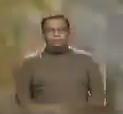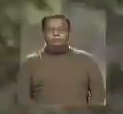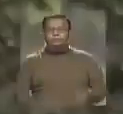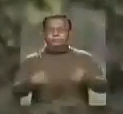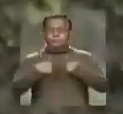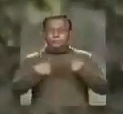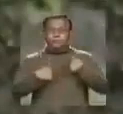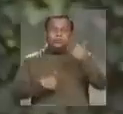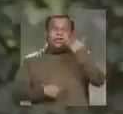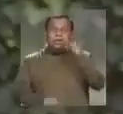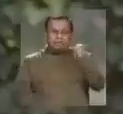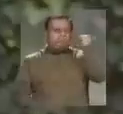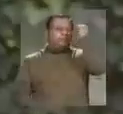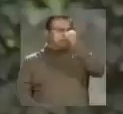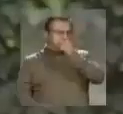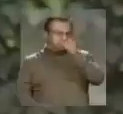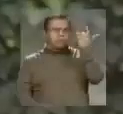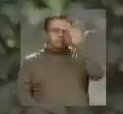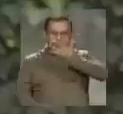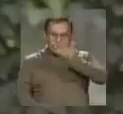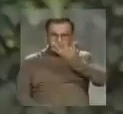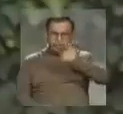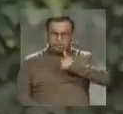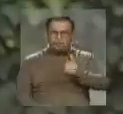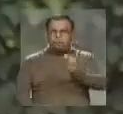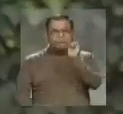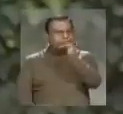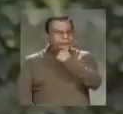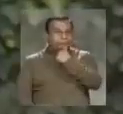Yo como mujer negra he sufrido acá